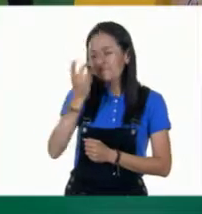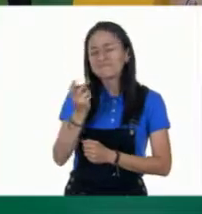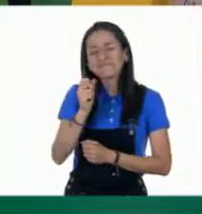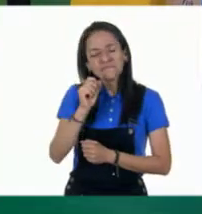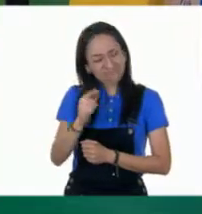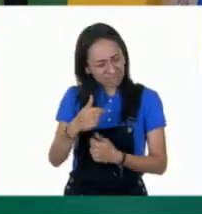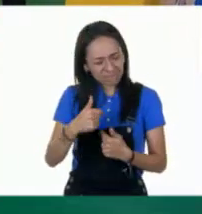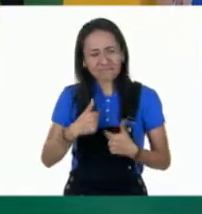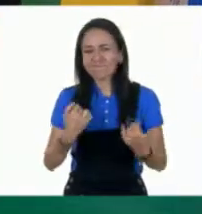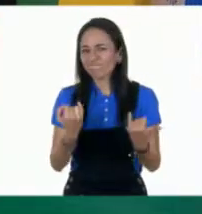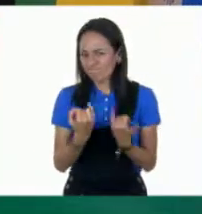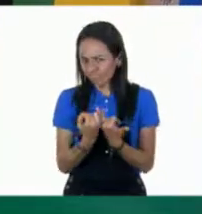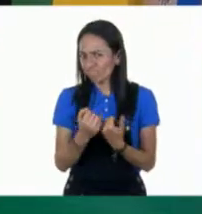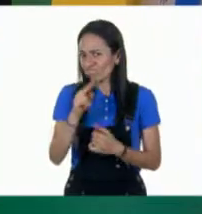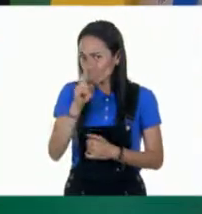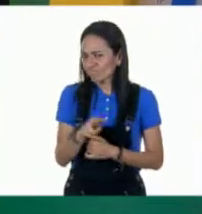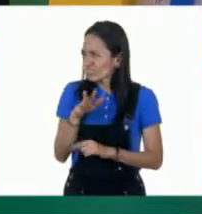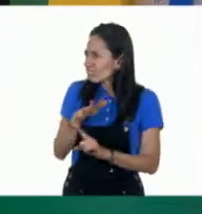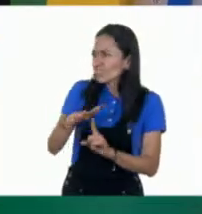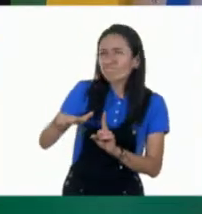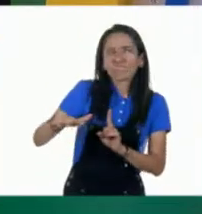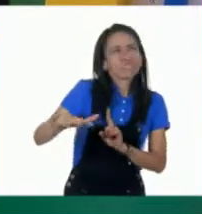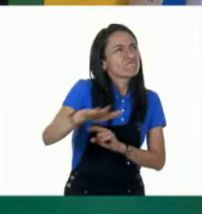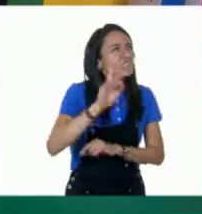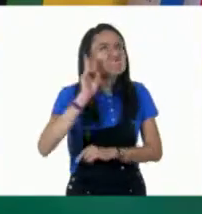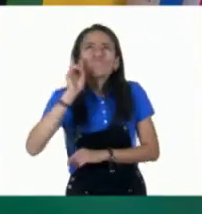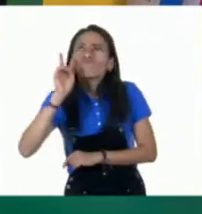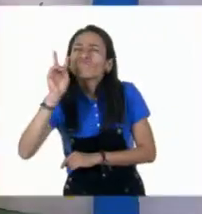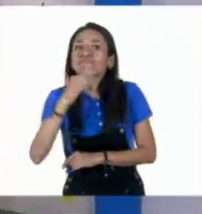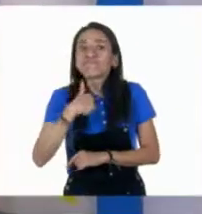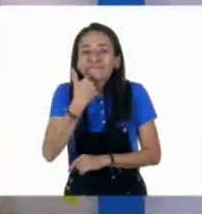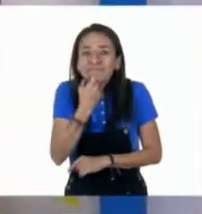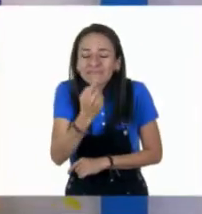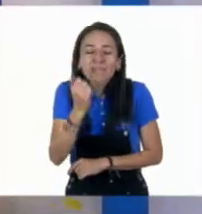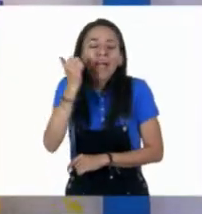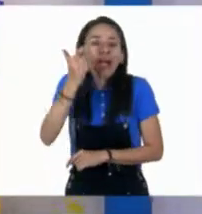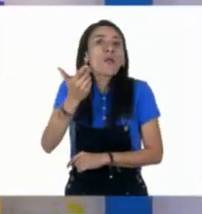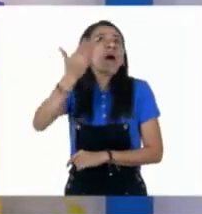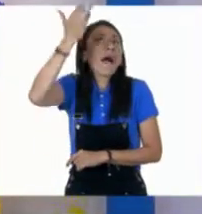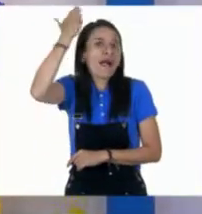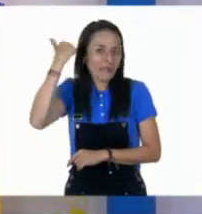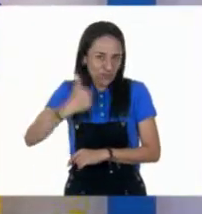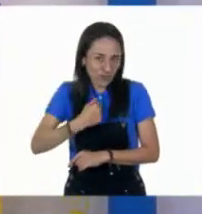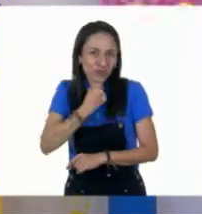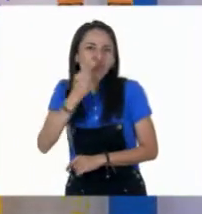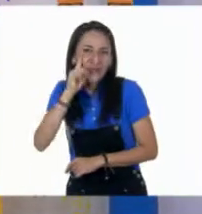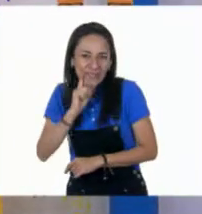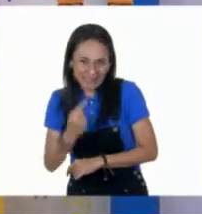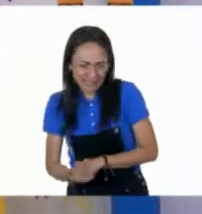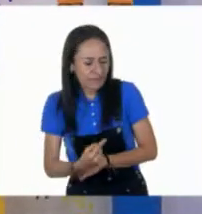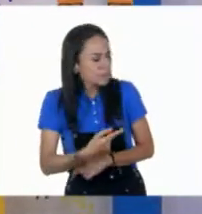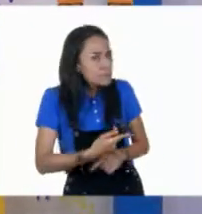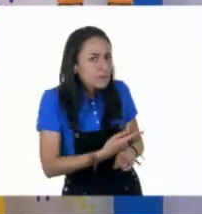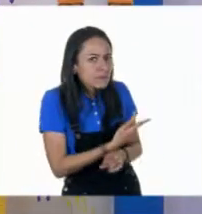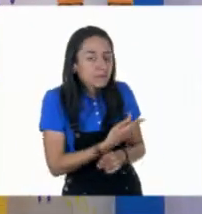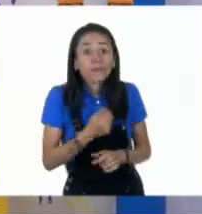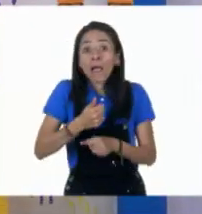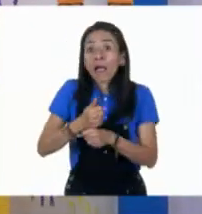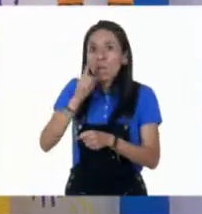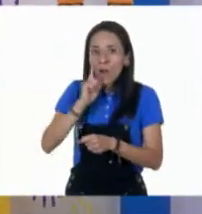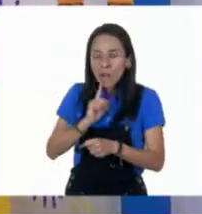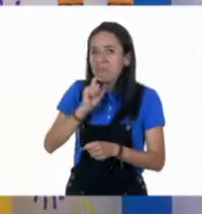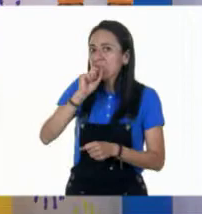mi alrededor. Y quiero comentarles algo que me pasó cuando era niña. ¿Qué te pasó? Fíjate que un día estaba mi abuelita muy movida.